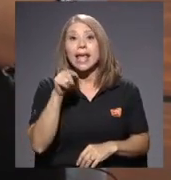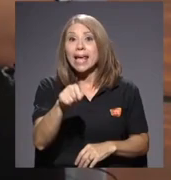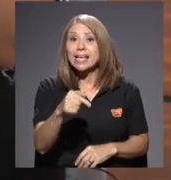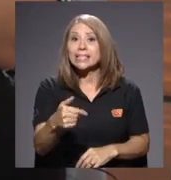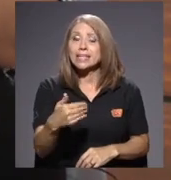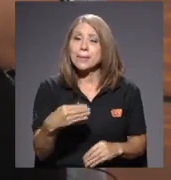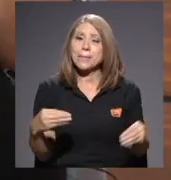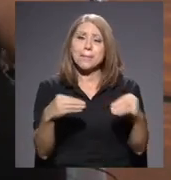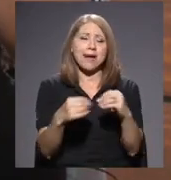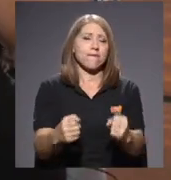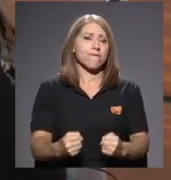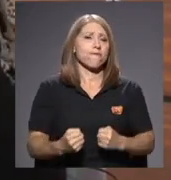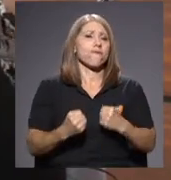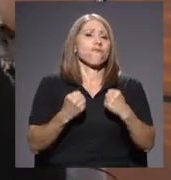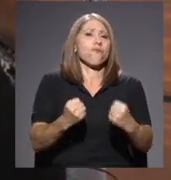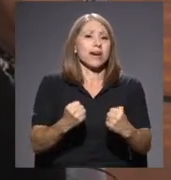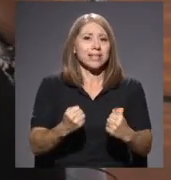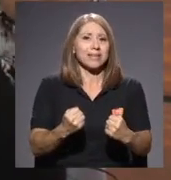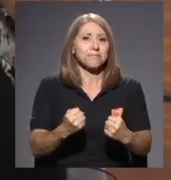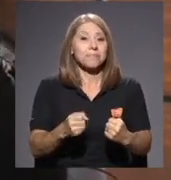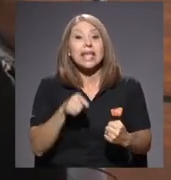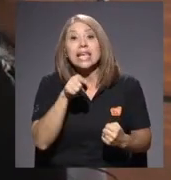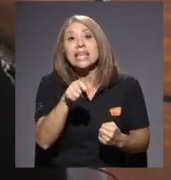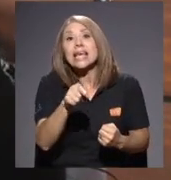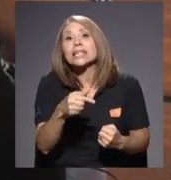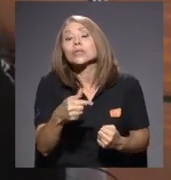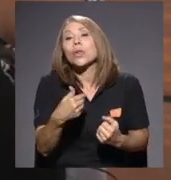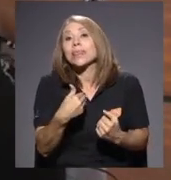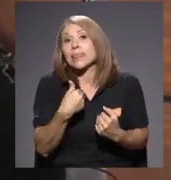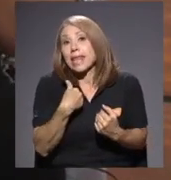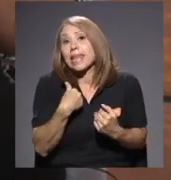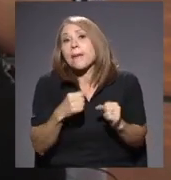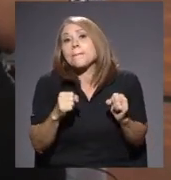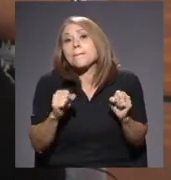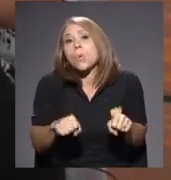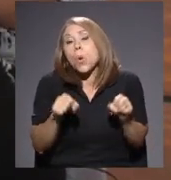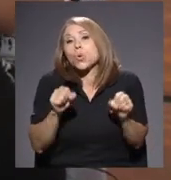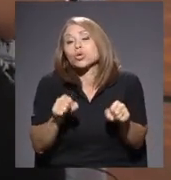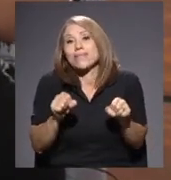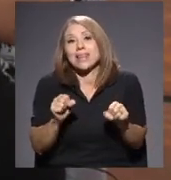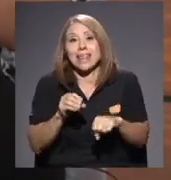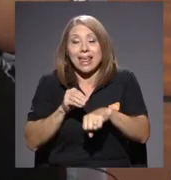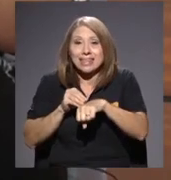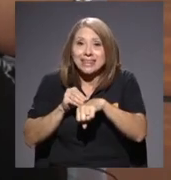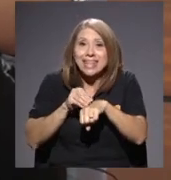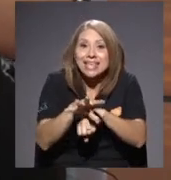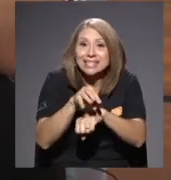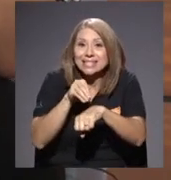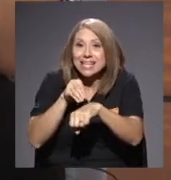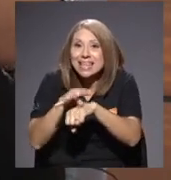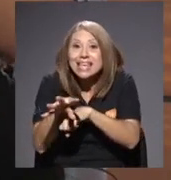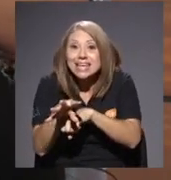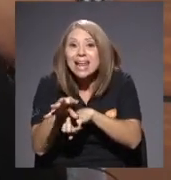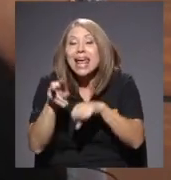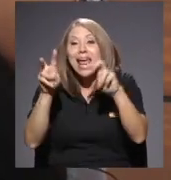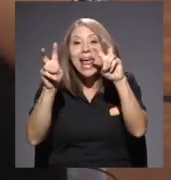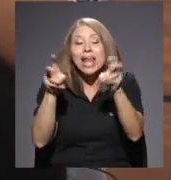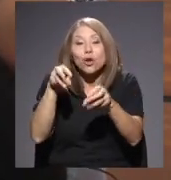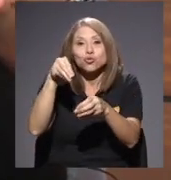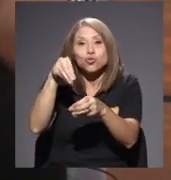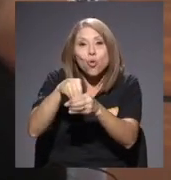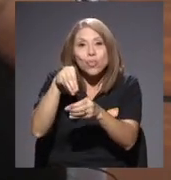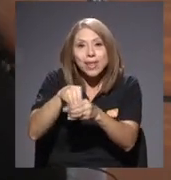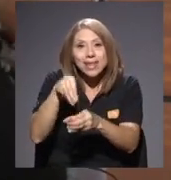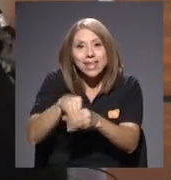fuerte y para mí uno de los pocos que tenía la posibilidad por ese músculo de incidir concretamente en los contenidos. Yo pienso que también hay